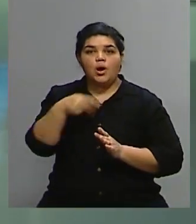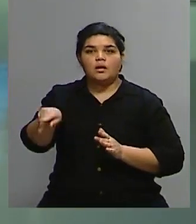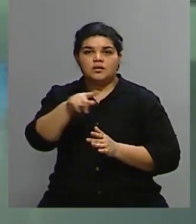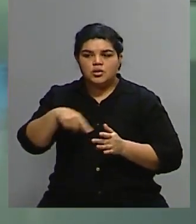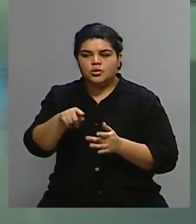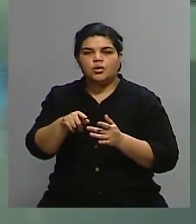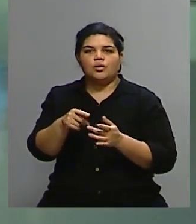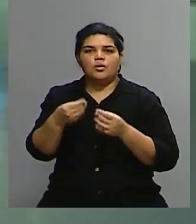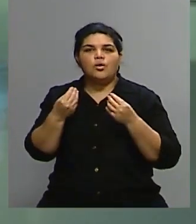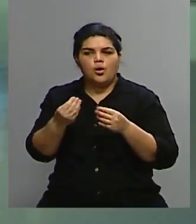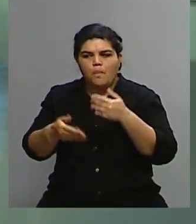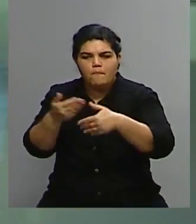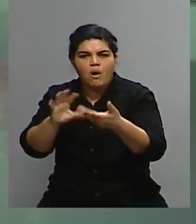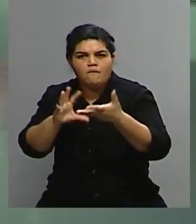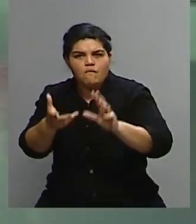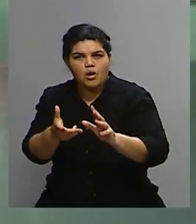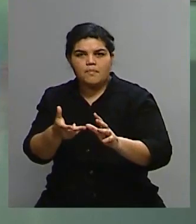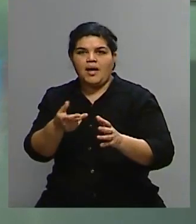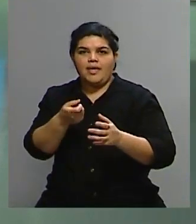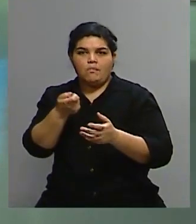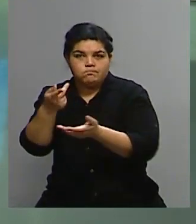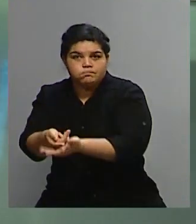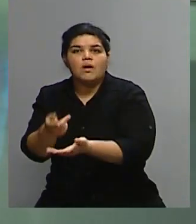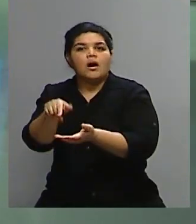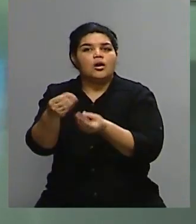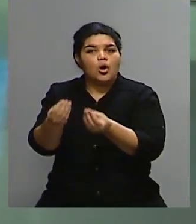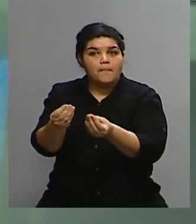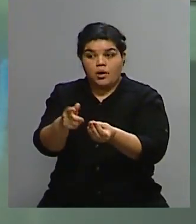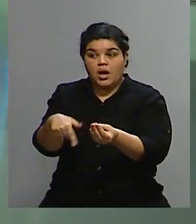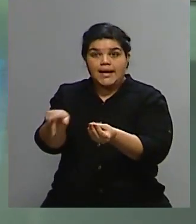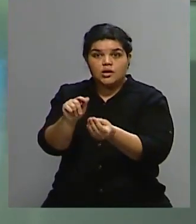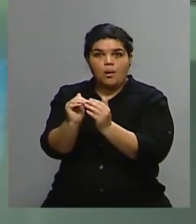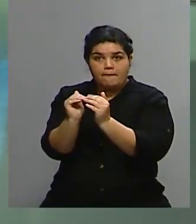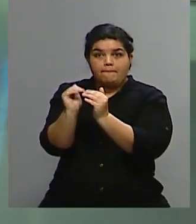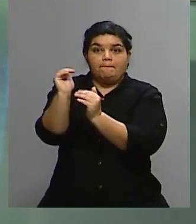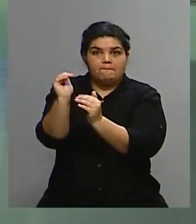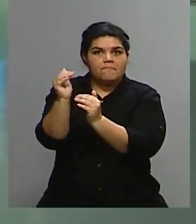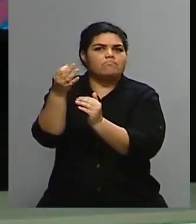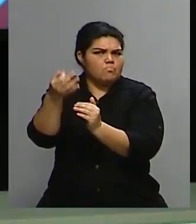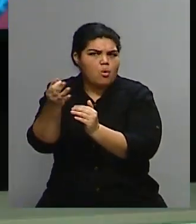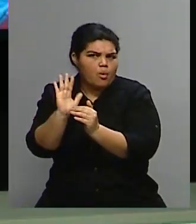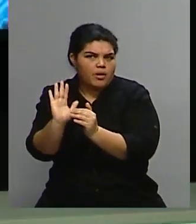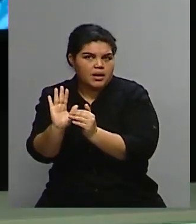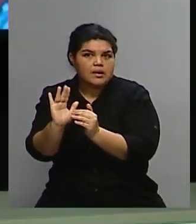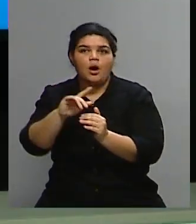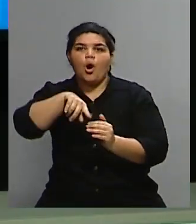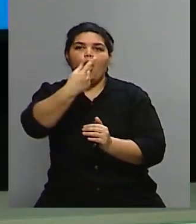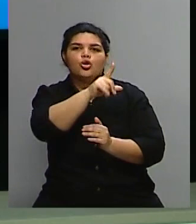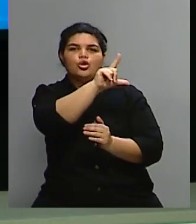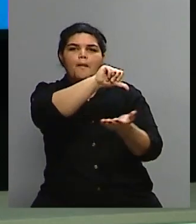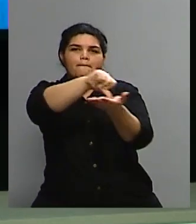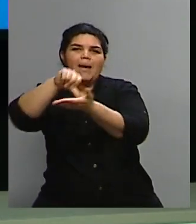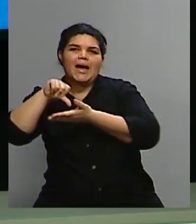Argentina estamos bastante bien en cuanto a cobertura, ¿sí? Argentina está por encima del resto de los países